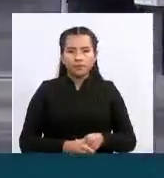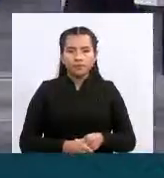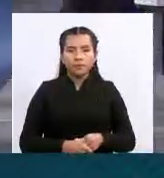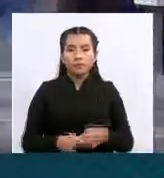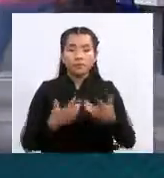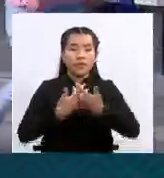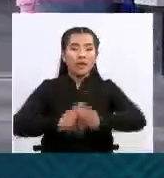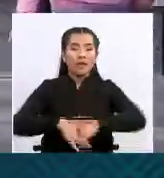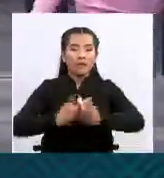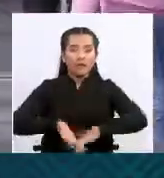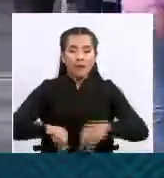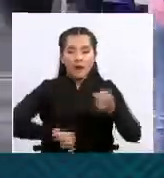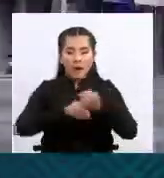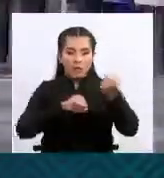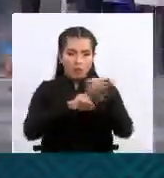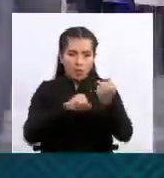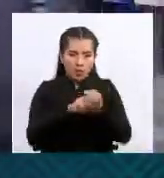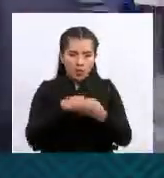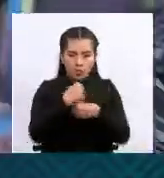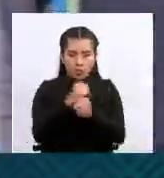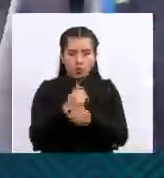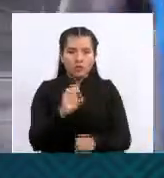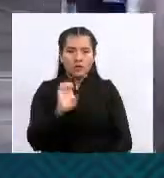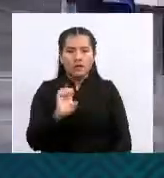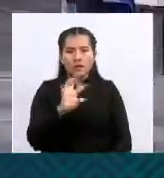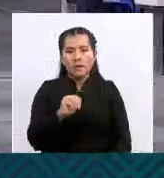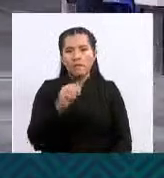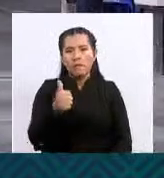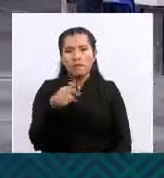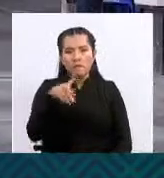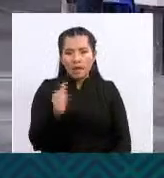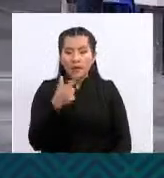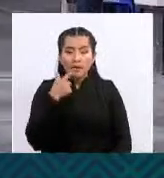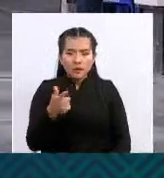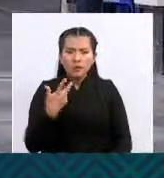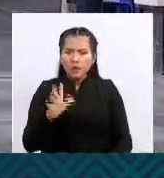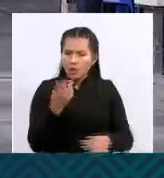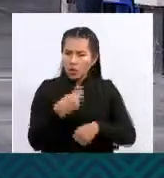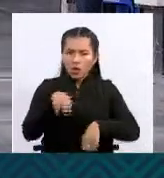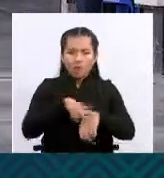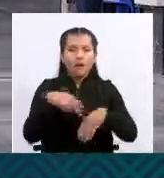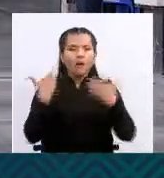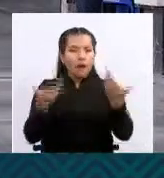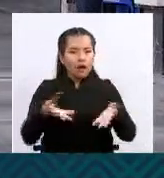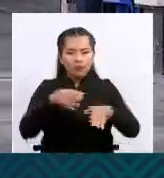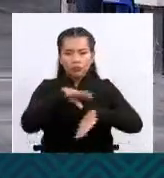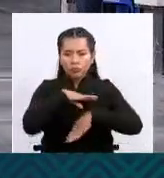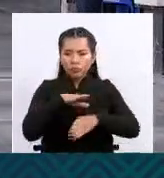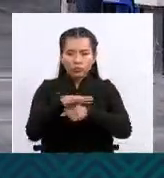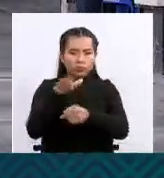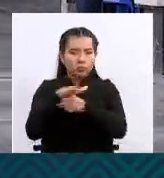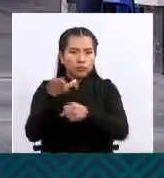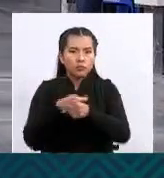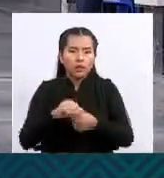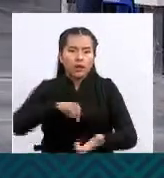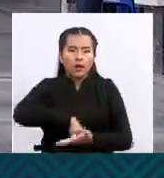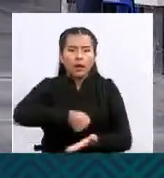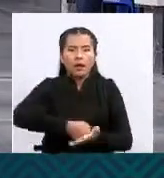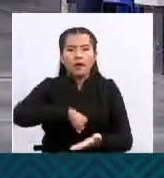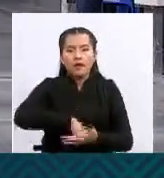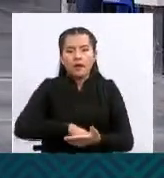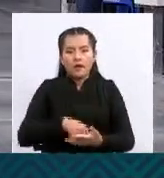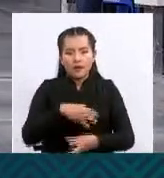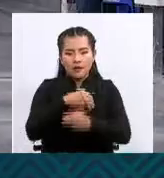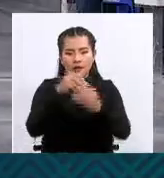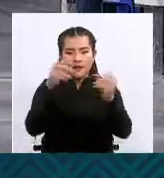La empresa de apoyo a la producción EMAPA ha garantizado el normal abastecimiento de harina a nivel nacional para los productores de